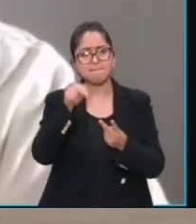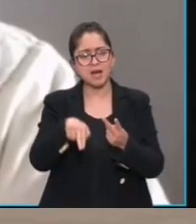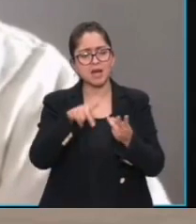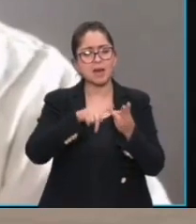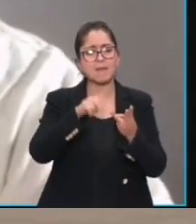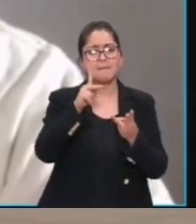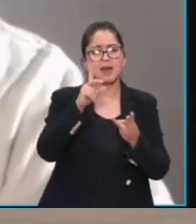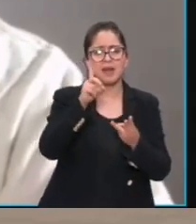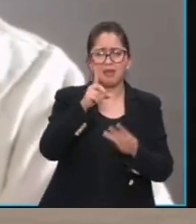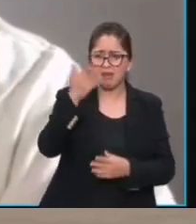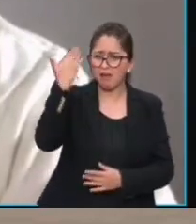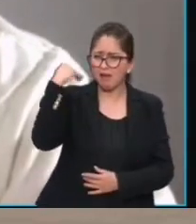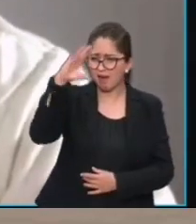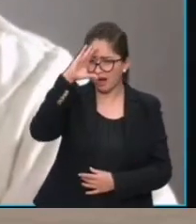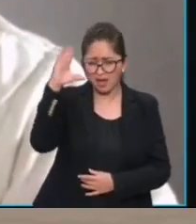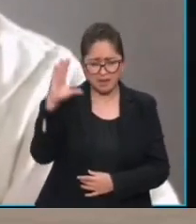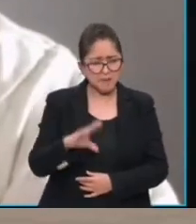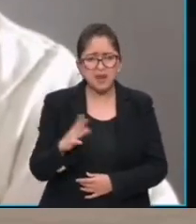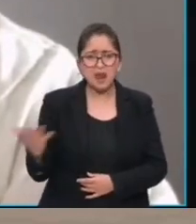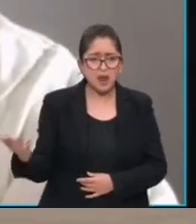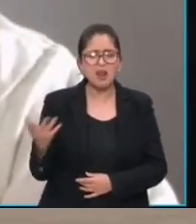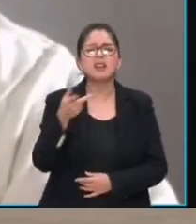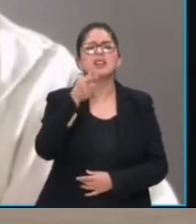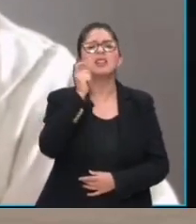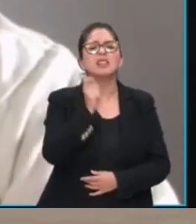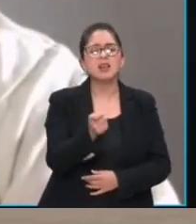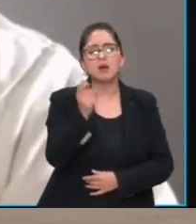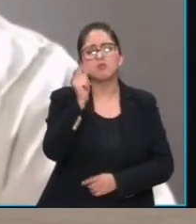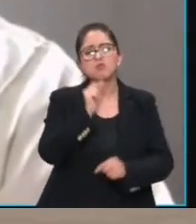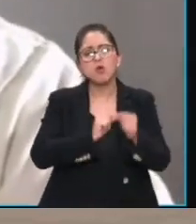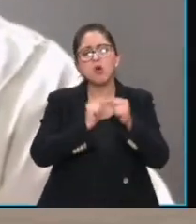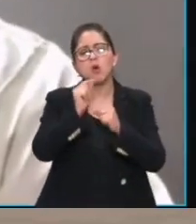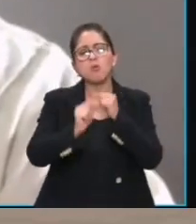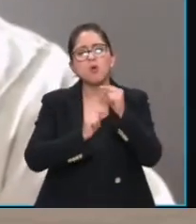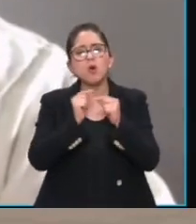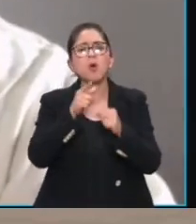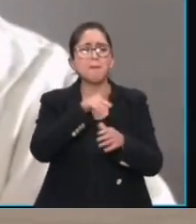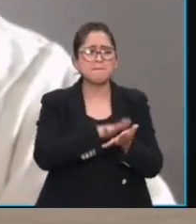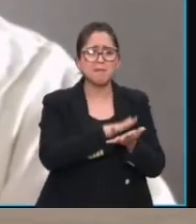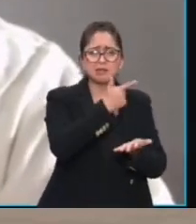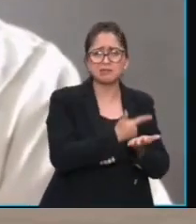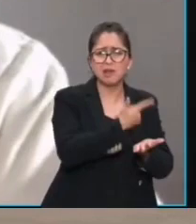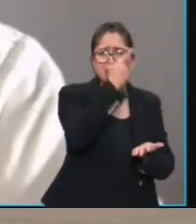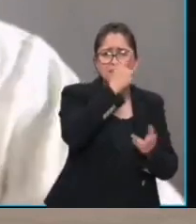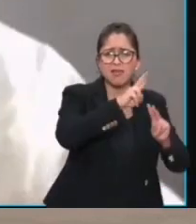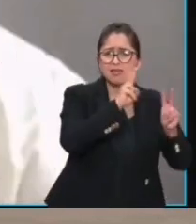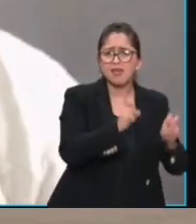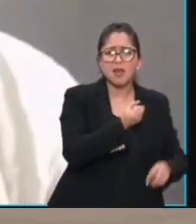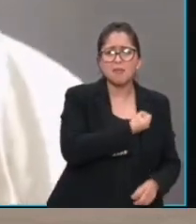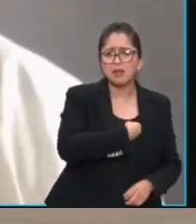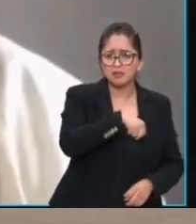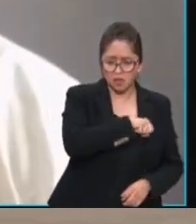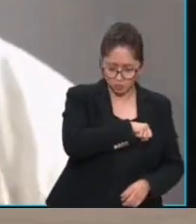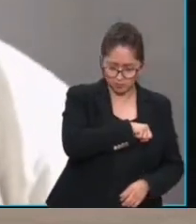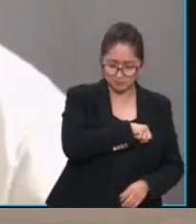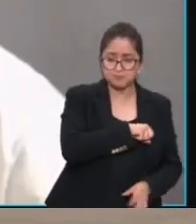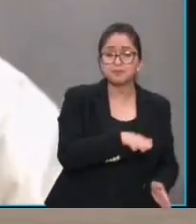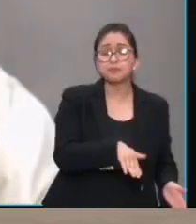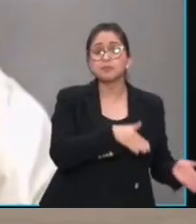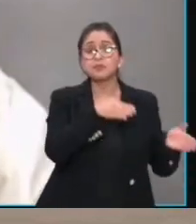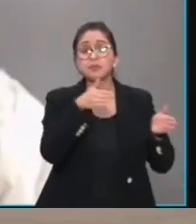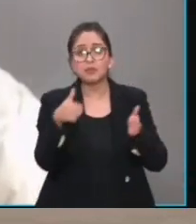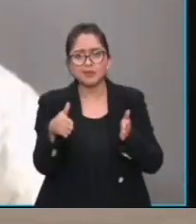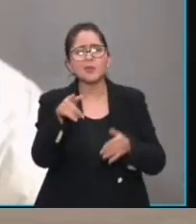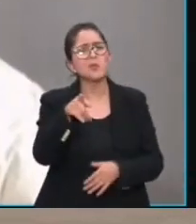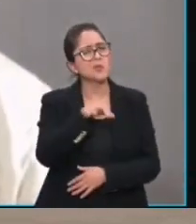totalmente criminal. Y esto es todavía mucho más delicado en el sector salud. Por otra parte, hay luz al final